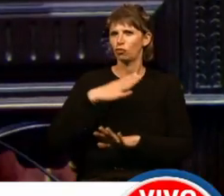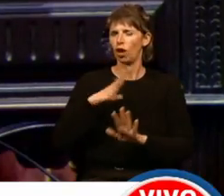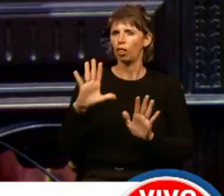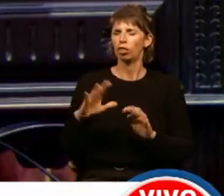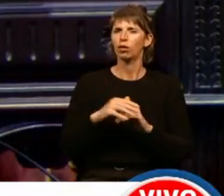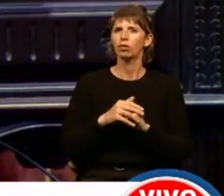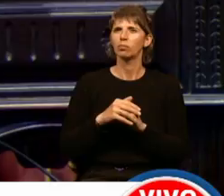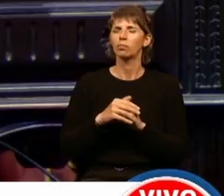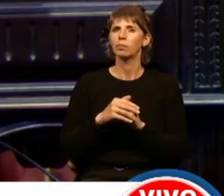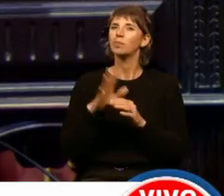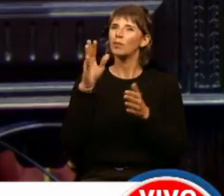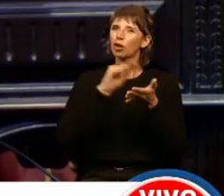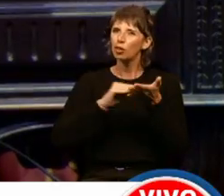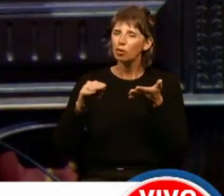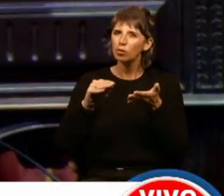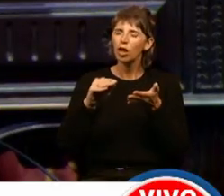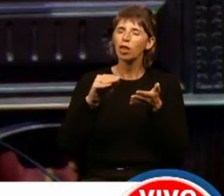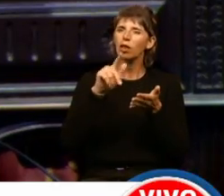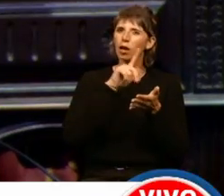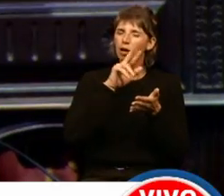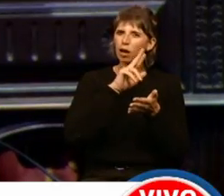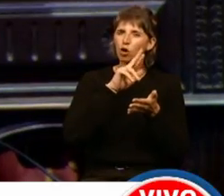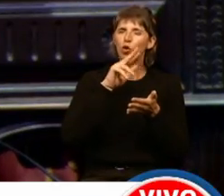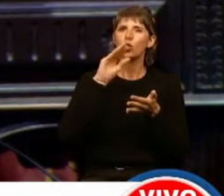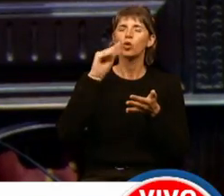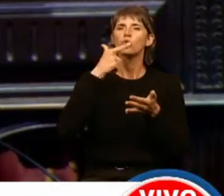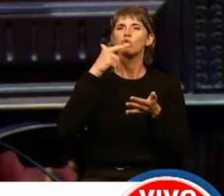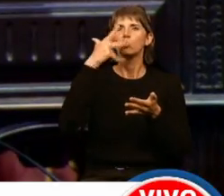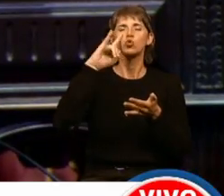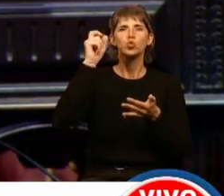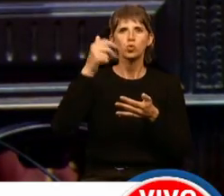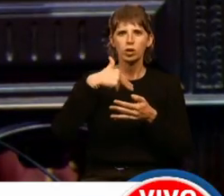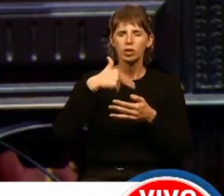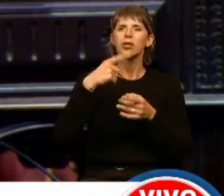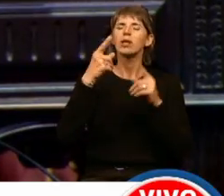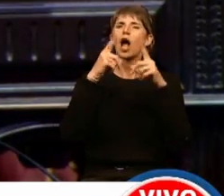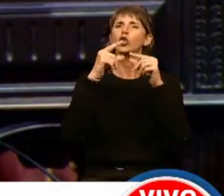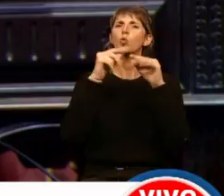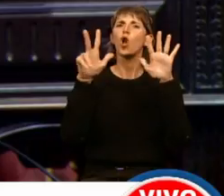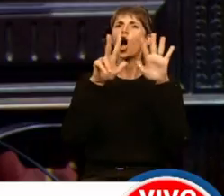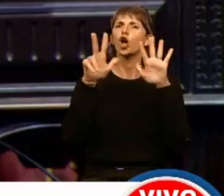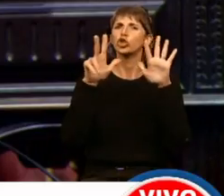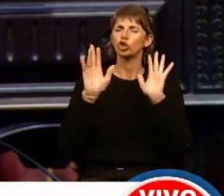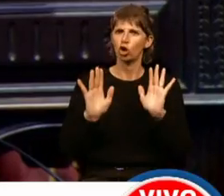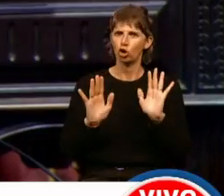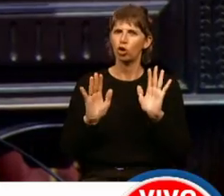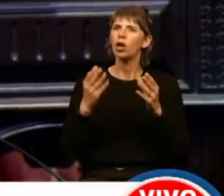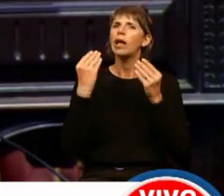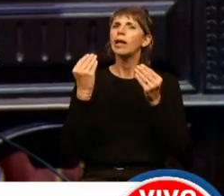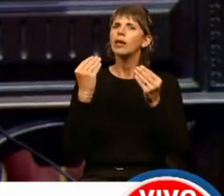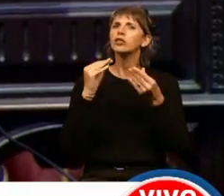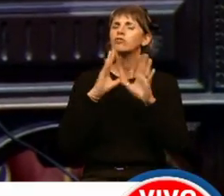la diputada le línea swing que es el artículo 8 presidente que le da un carácter dinámico a lo que estamos